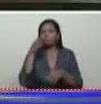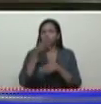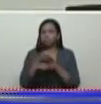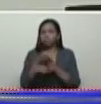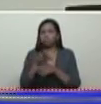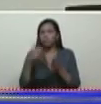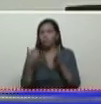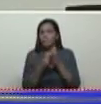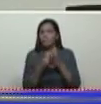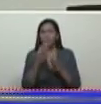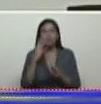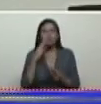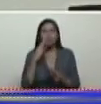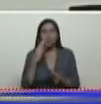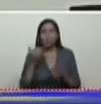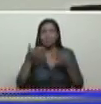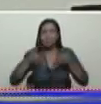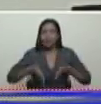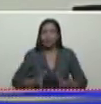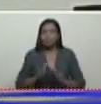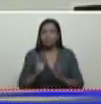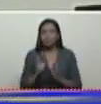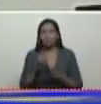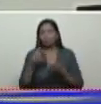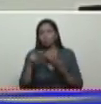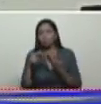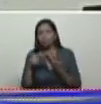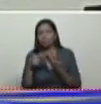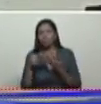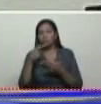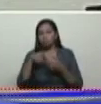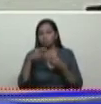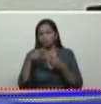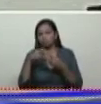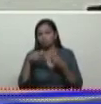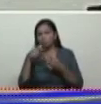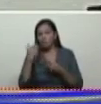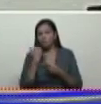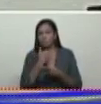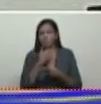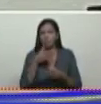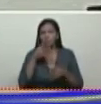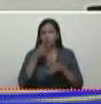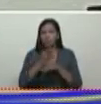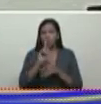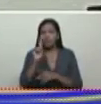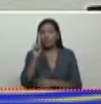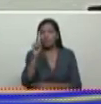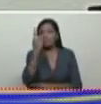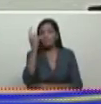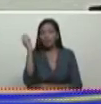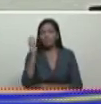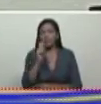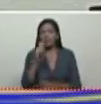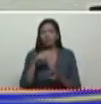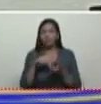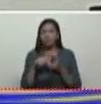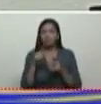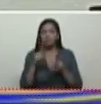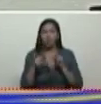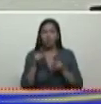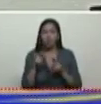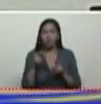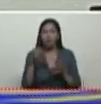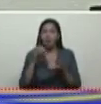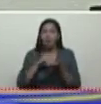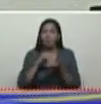Desde el momento que nacen, por ejemplo, la hepatitis B y la BCG se colocan desde el momento que en el primer mes. En algunos casos lo colocamos